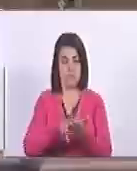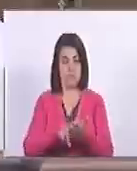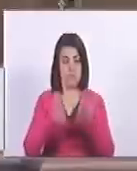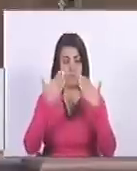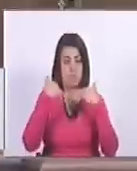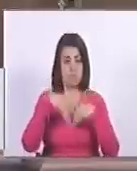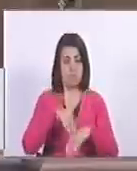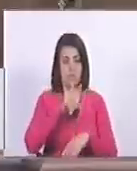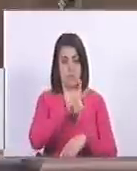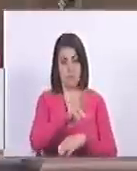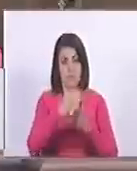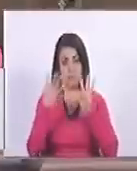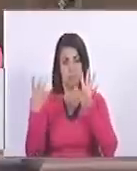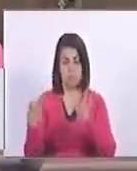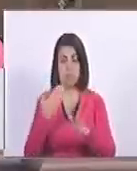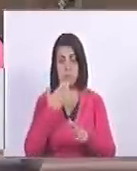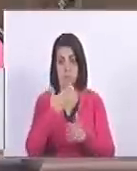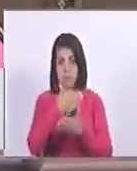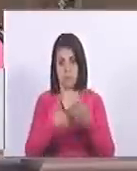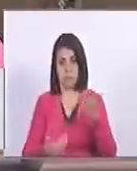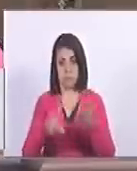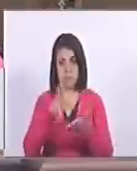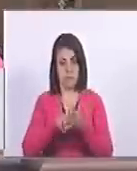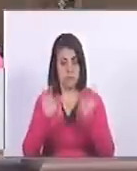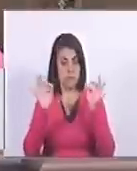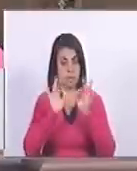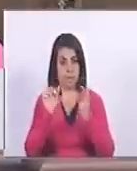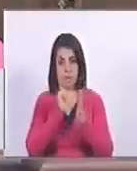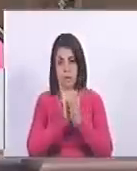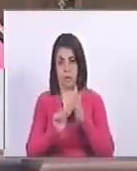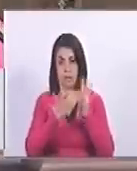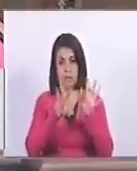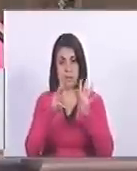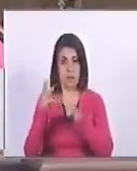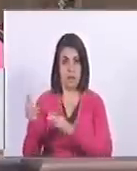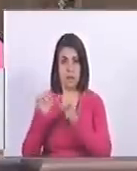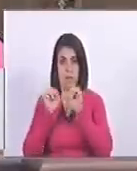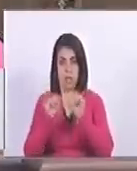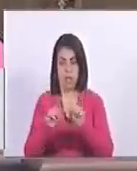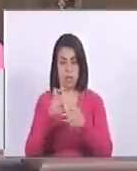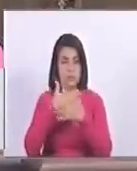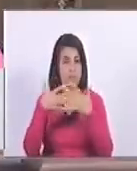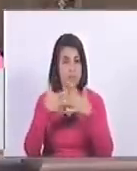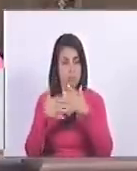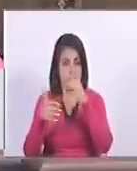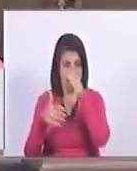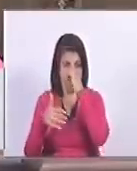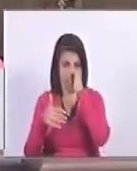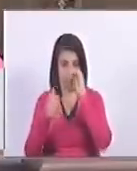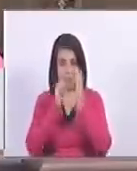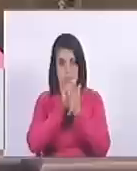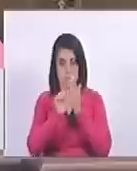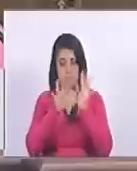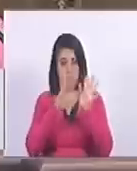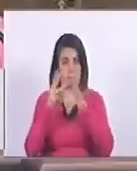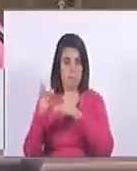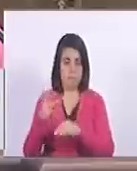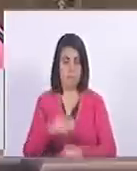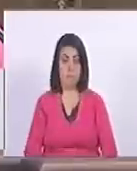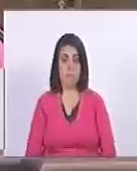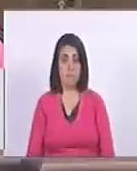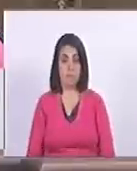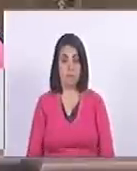Siguiente. 39. Se propone aprobar sin modificación el artículo 18, el cual queda redactado en los siguientes términos. Artículo